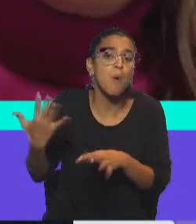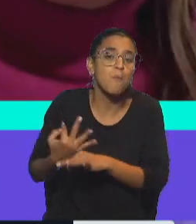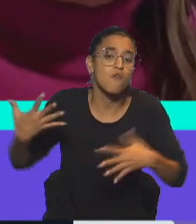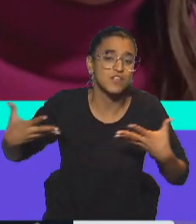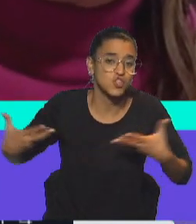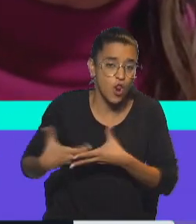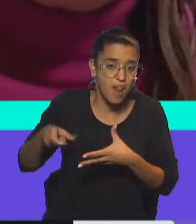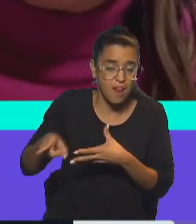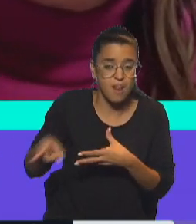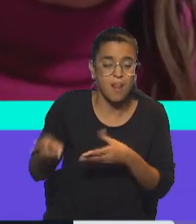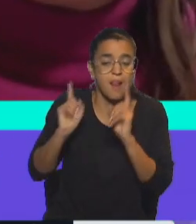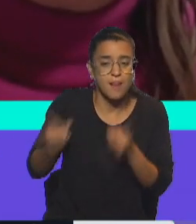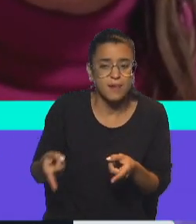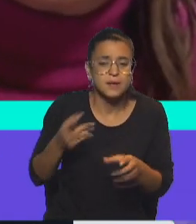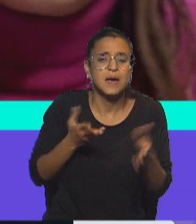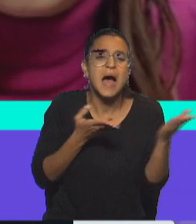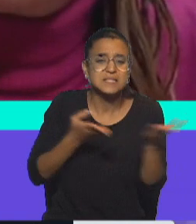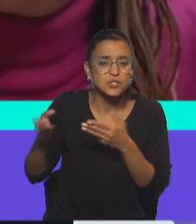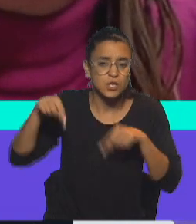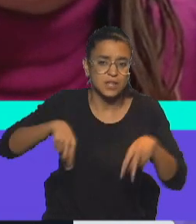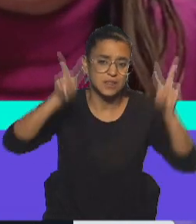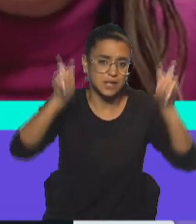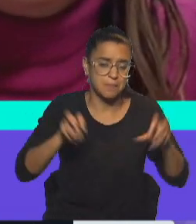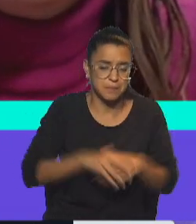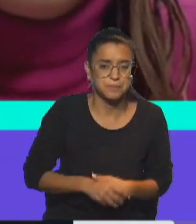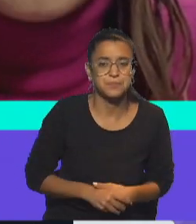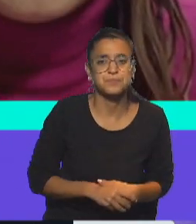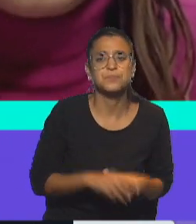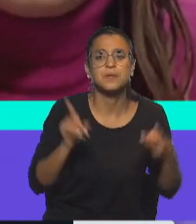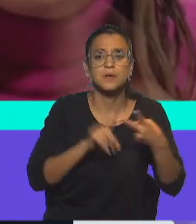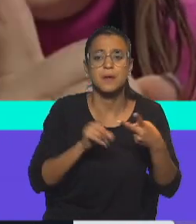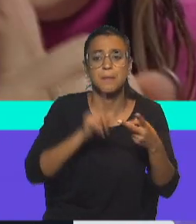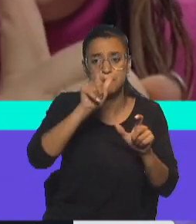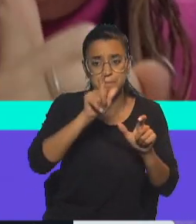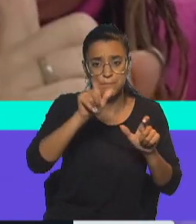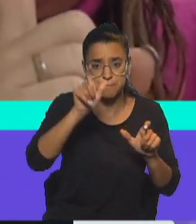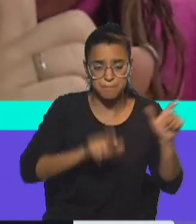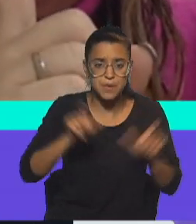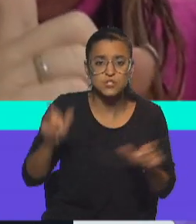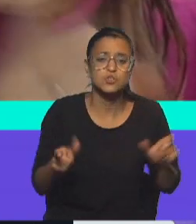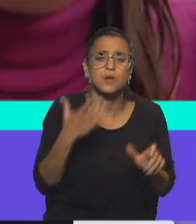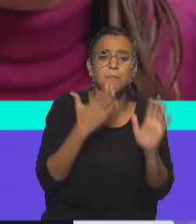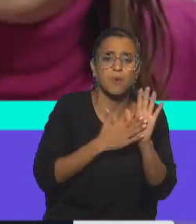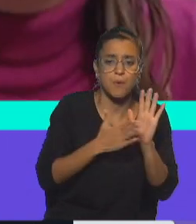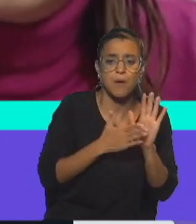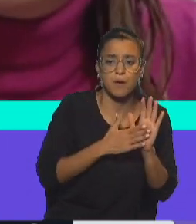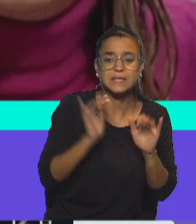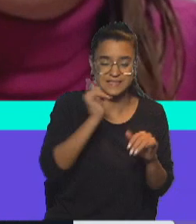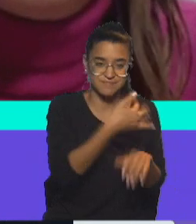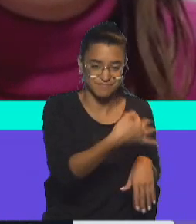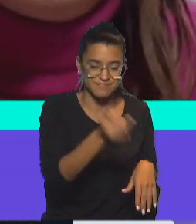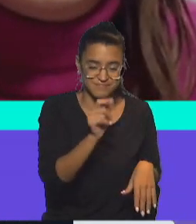están asesorando en este tema, ¿no? ¿Y de las personas que han participado en los ensayos clínicos? Eso.